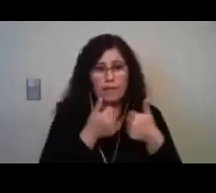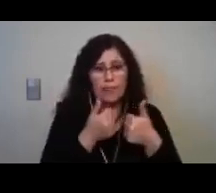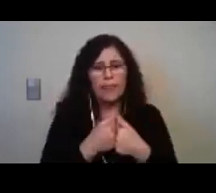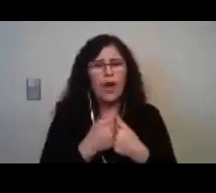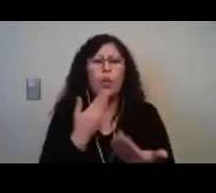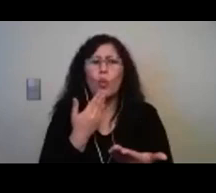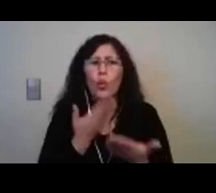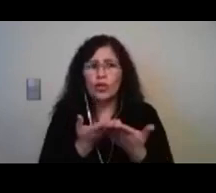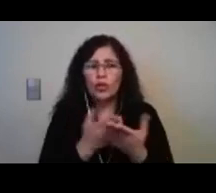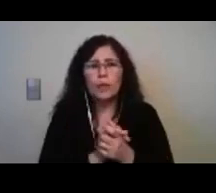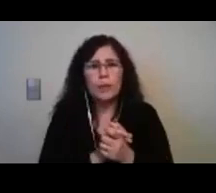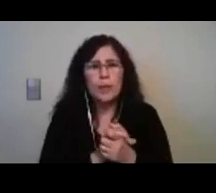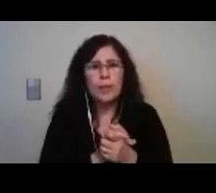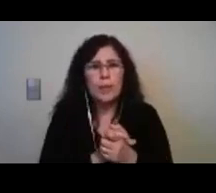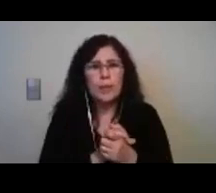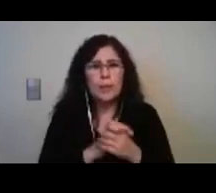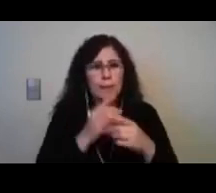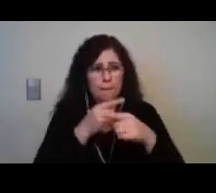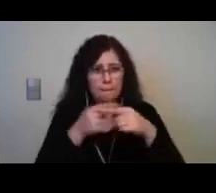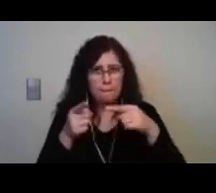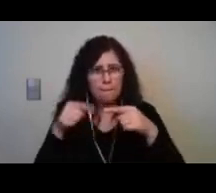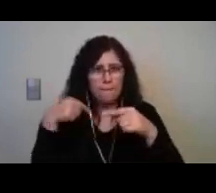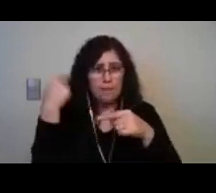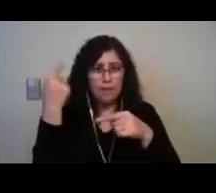ser el